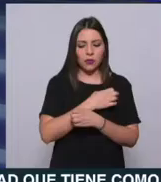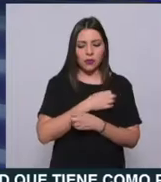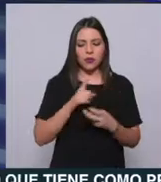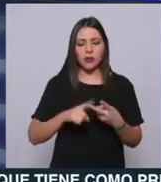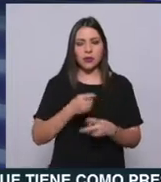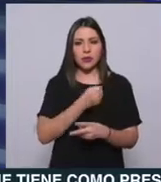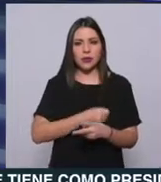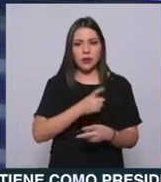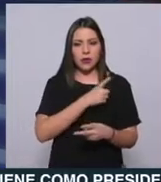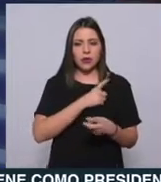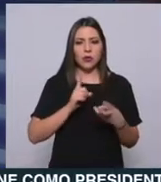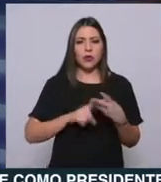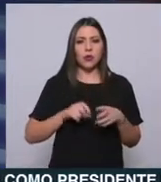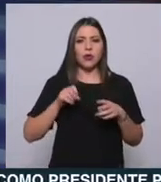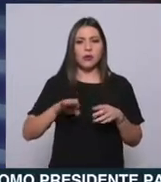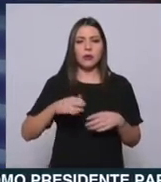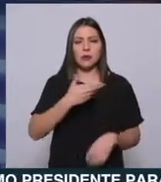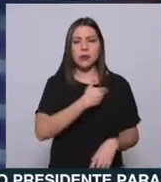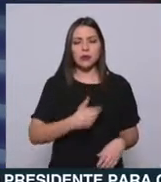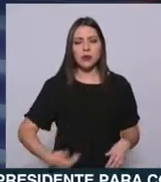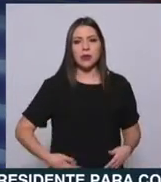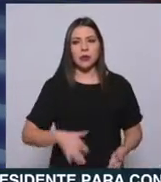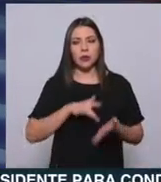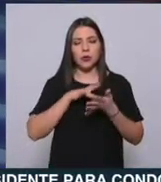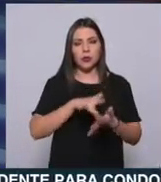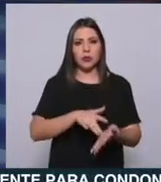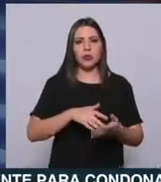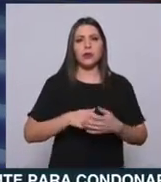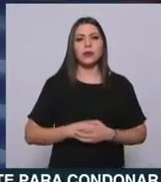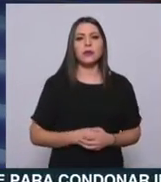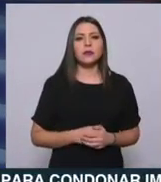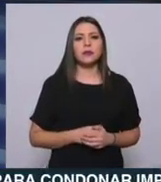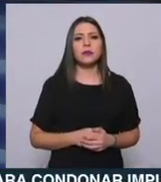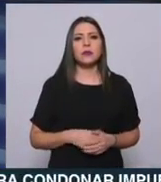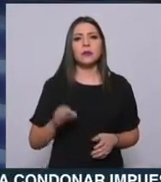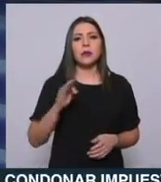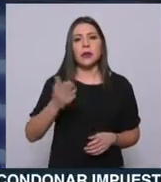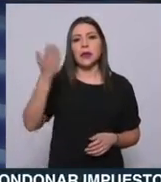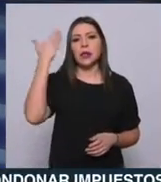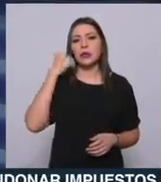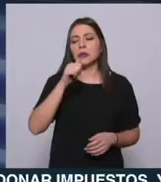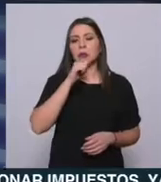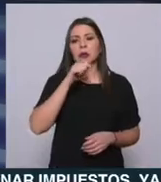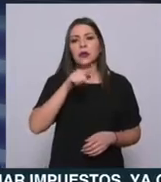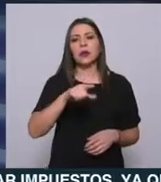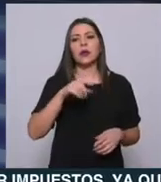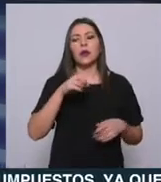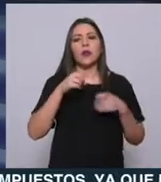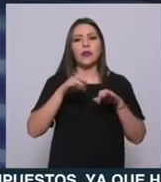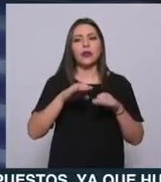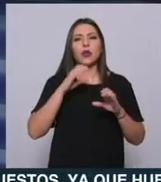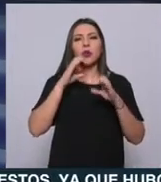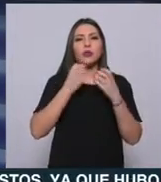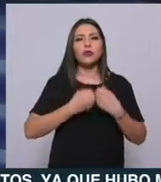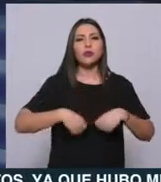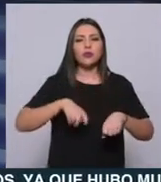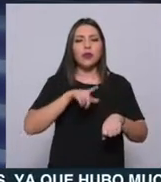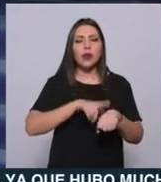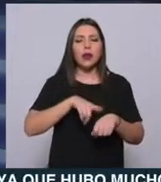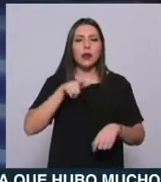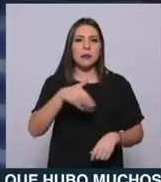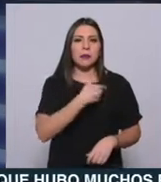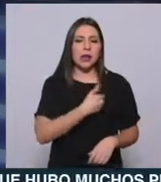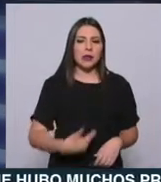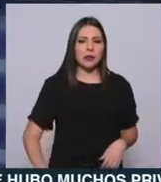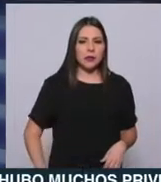y oficina de la presidencia. Tal vez oficina de la presidencia no había estado, es oficina de comunicación social de la presidencia. Educación